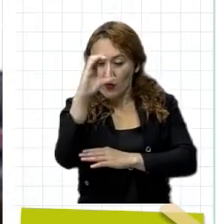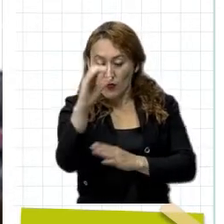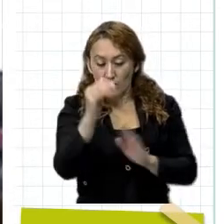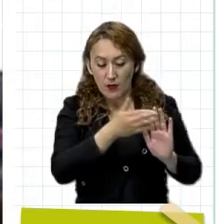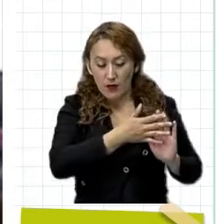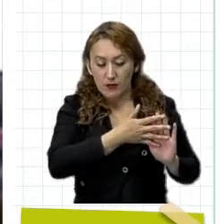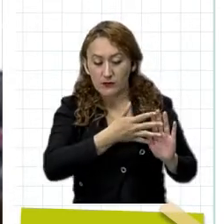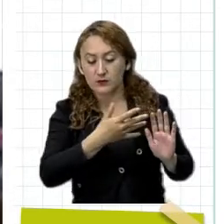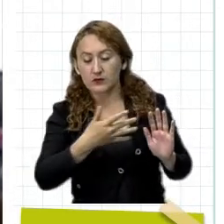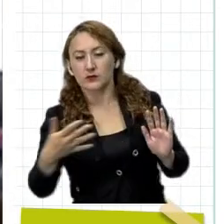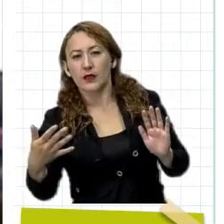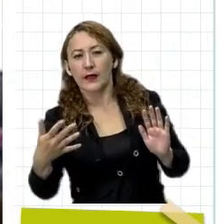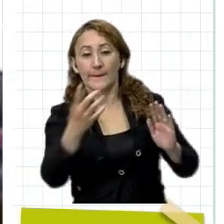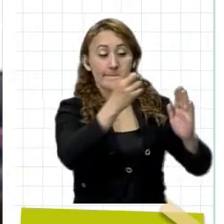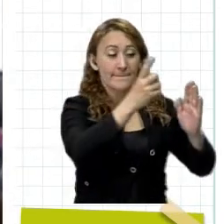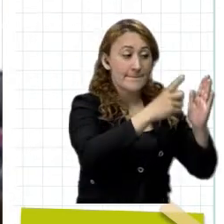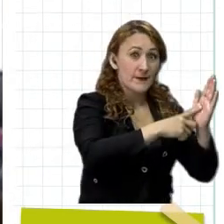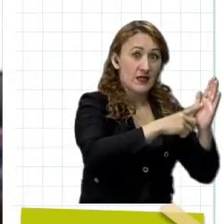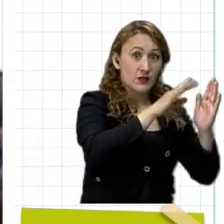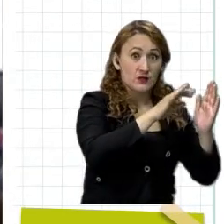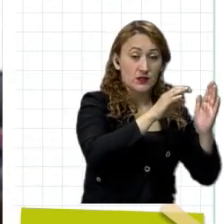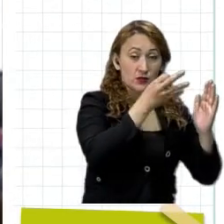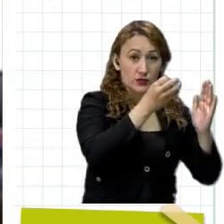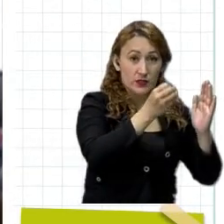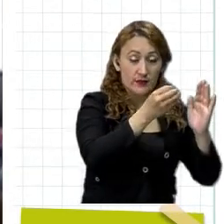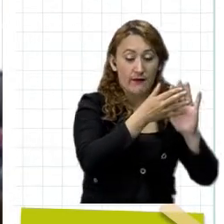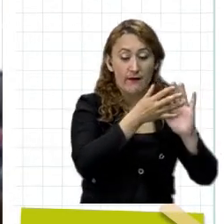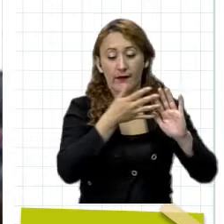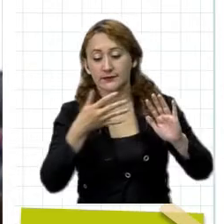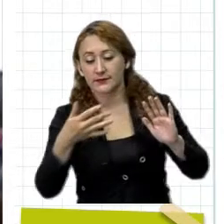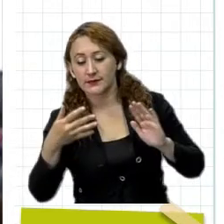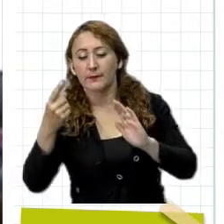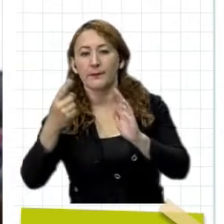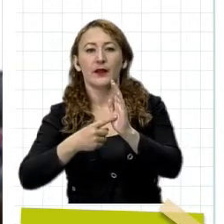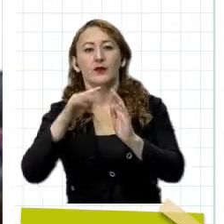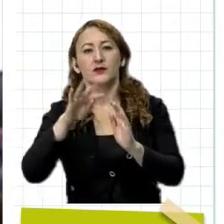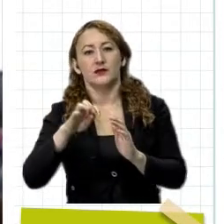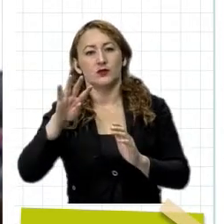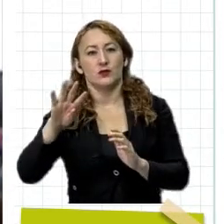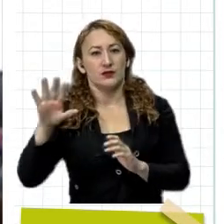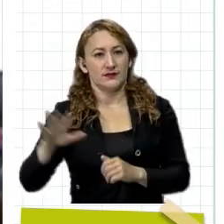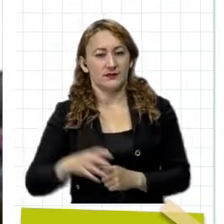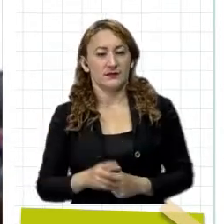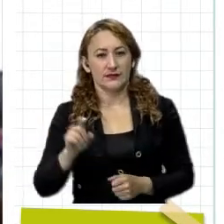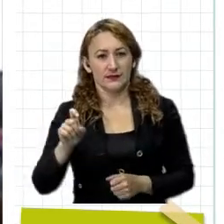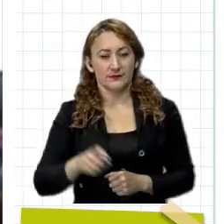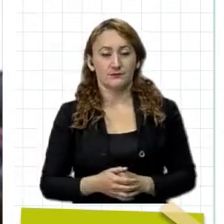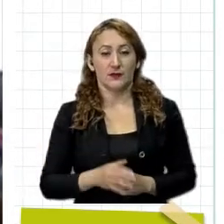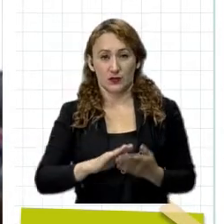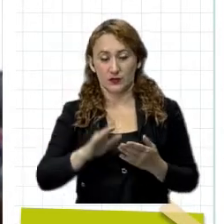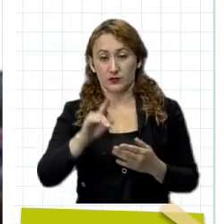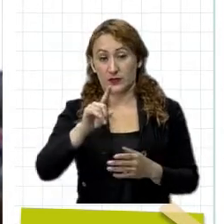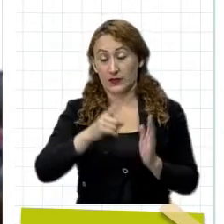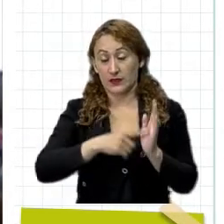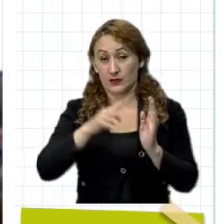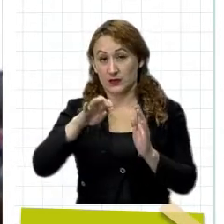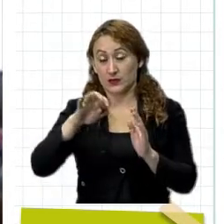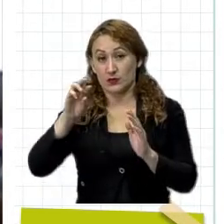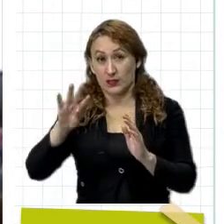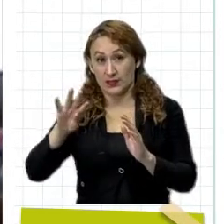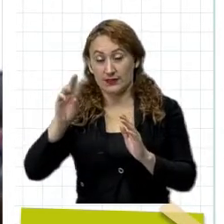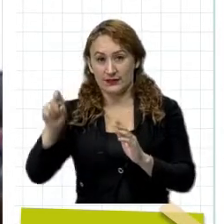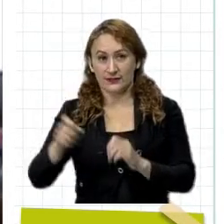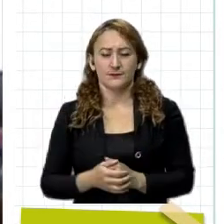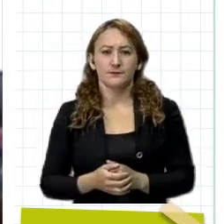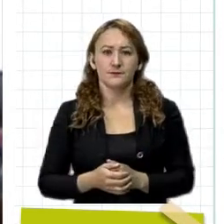que transcurre entre 1930 y 1946. Al inicio de la década de 1930,